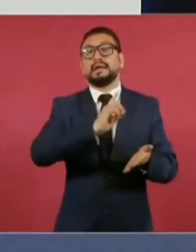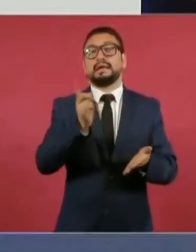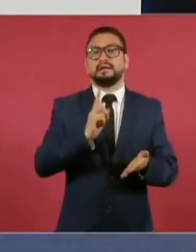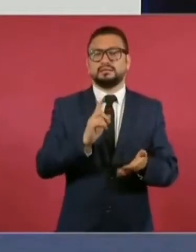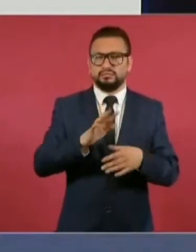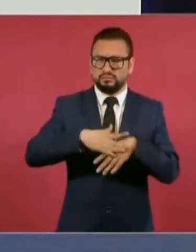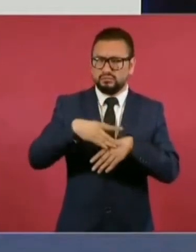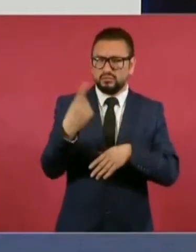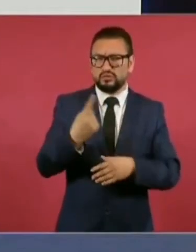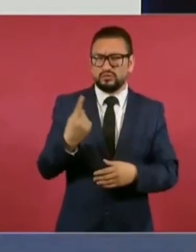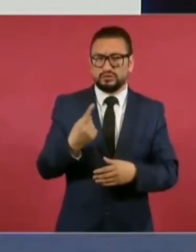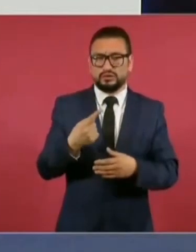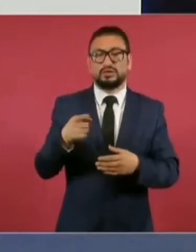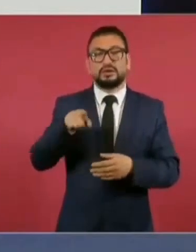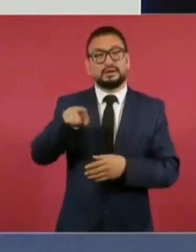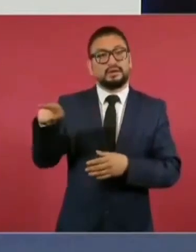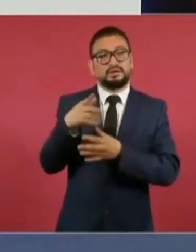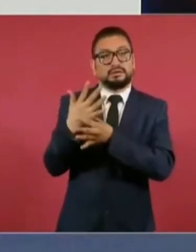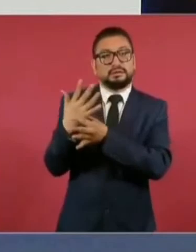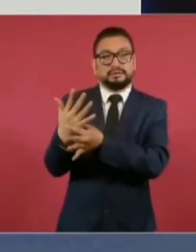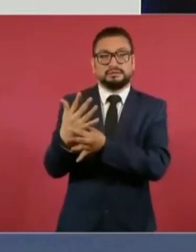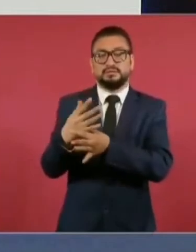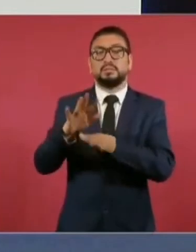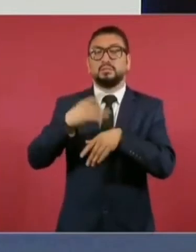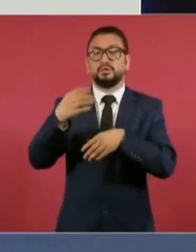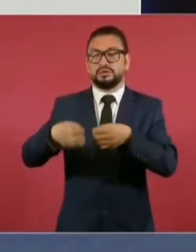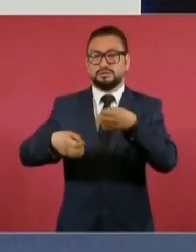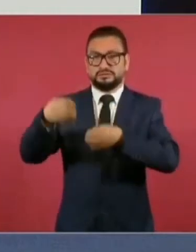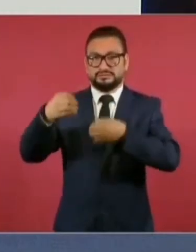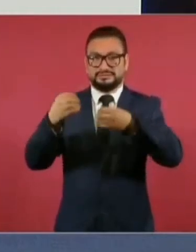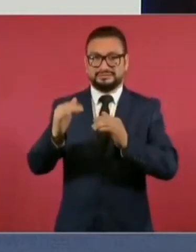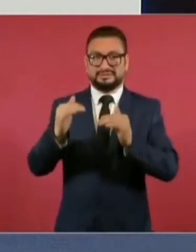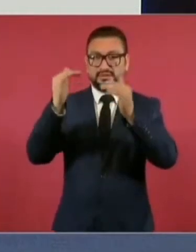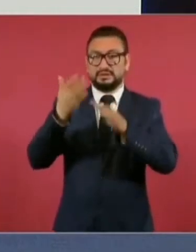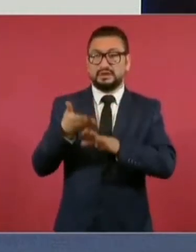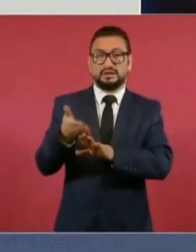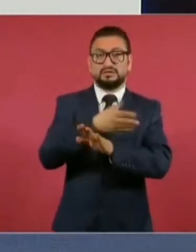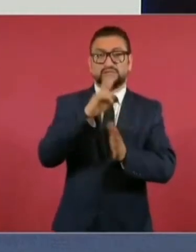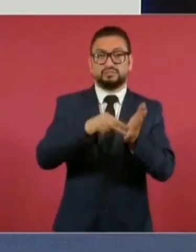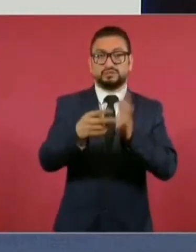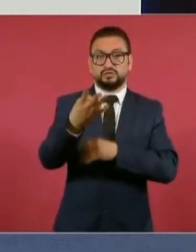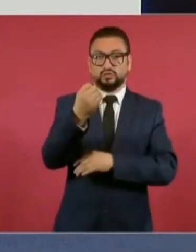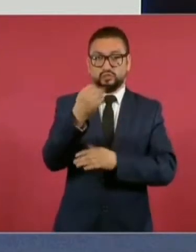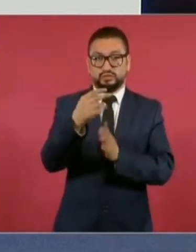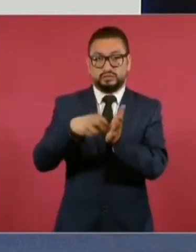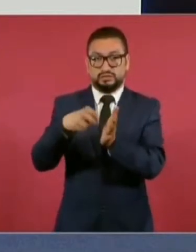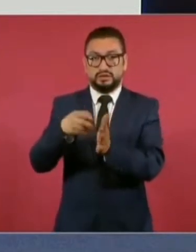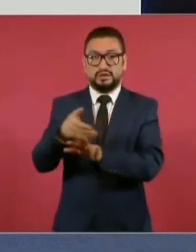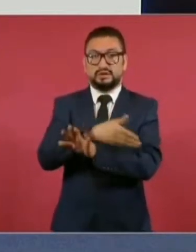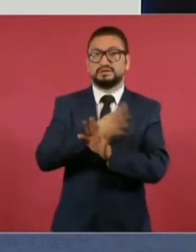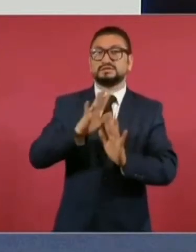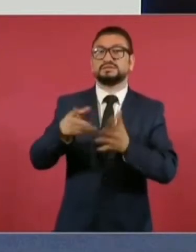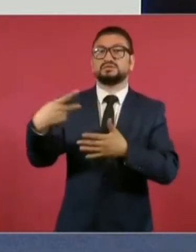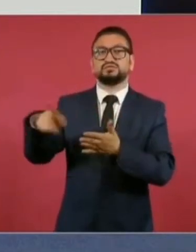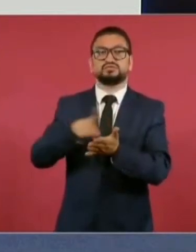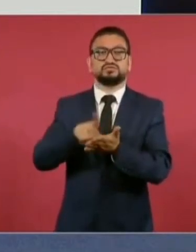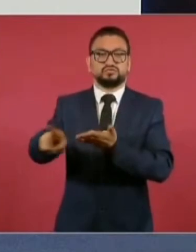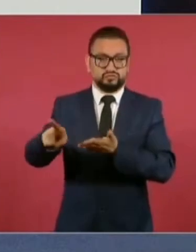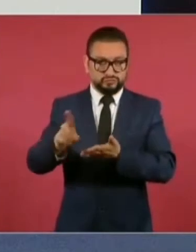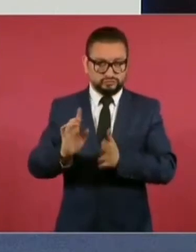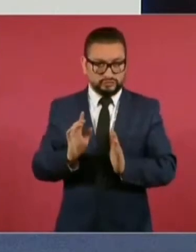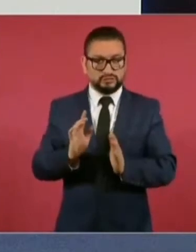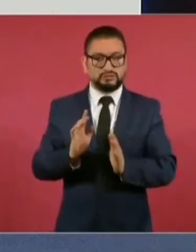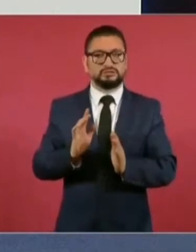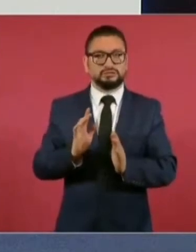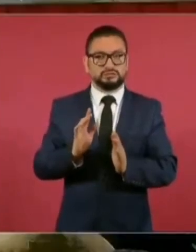qué? Primero dicen, porque los ministros designados antes de 2009, que fue la reforma, ya tenían un derecho adquirido.